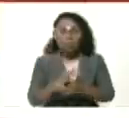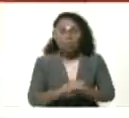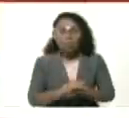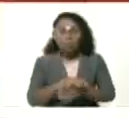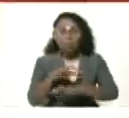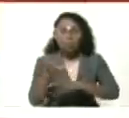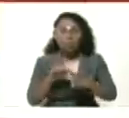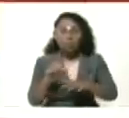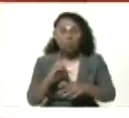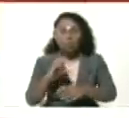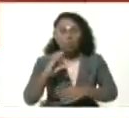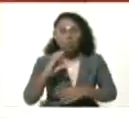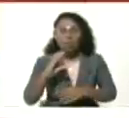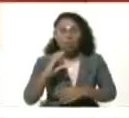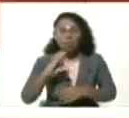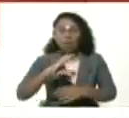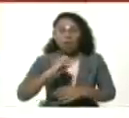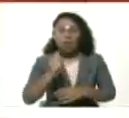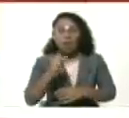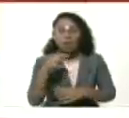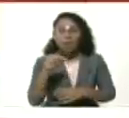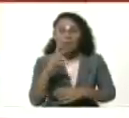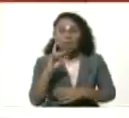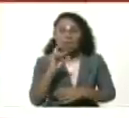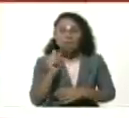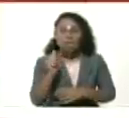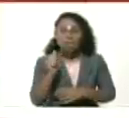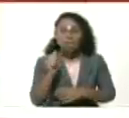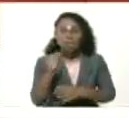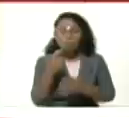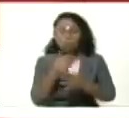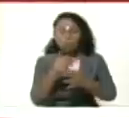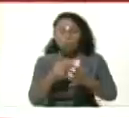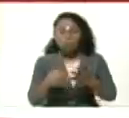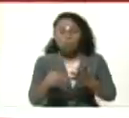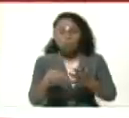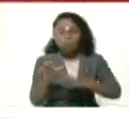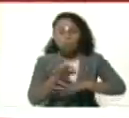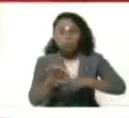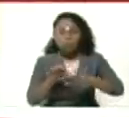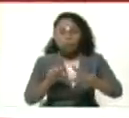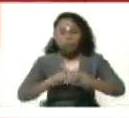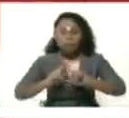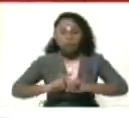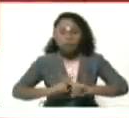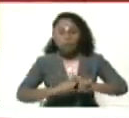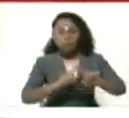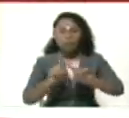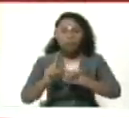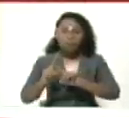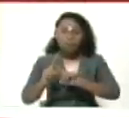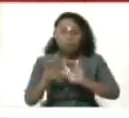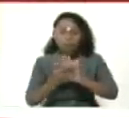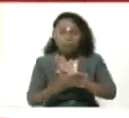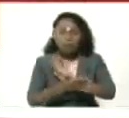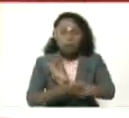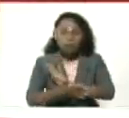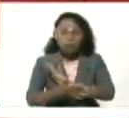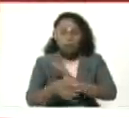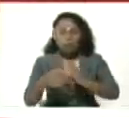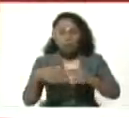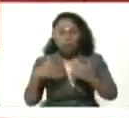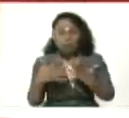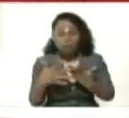Cañada de Uraneta, Ana Bracho, municipio Lagunillas, Leonidas González, municipio Catatumbo, Wilmer Ariza,